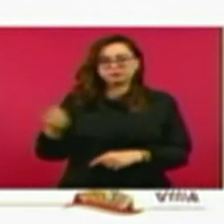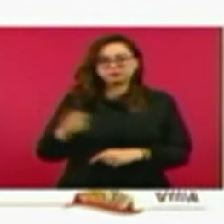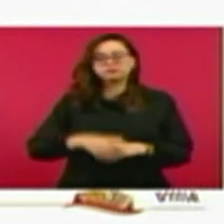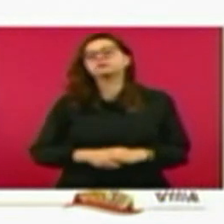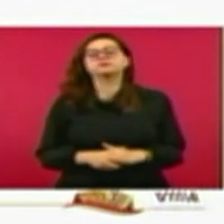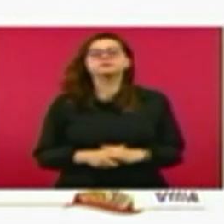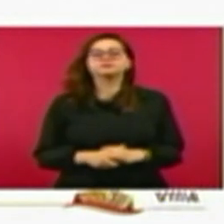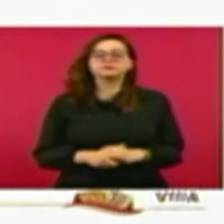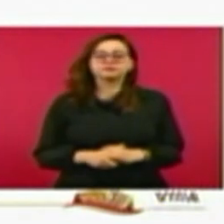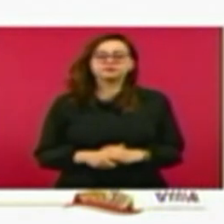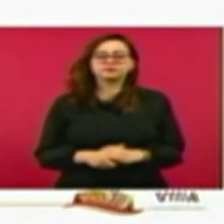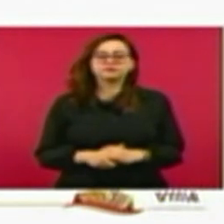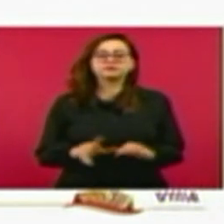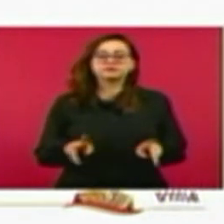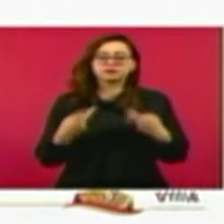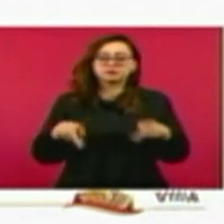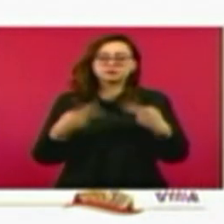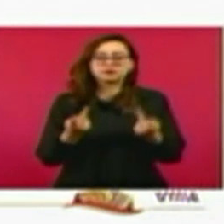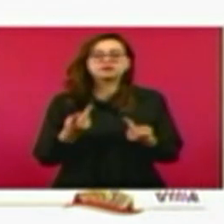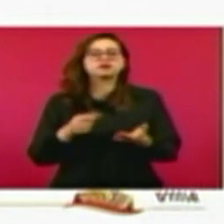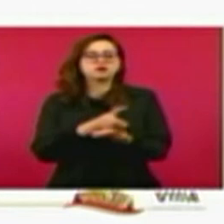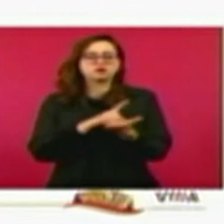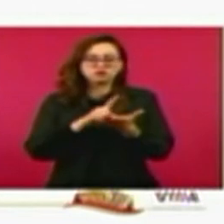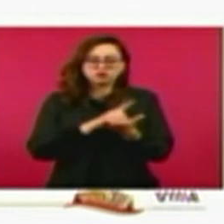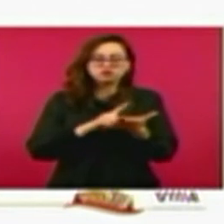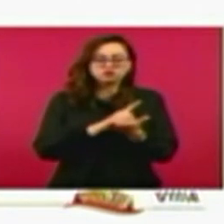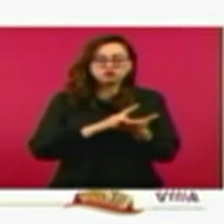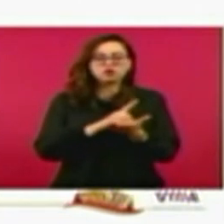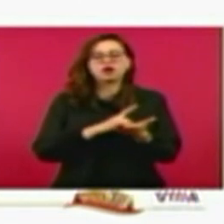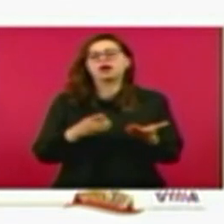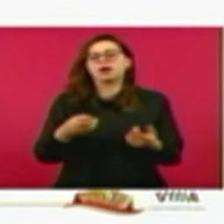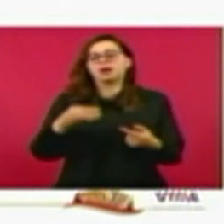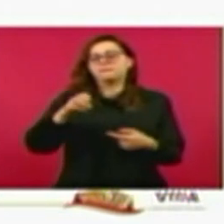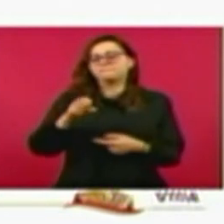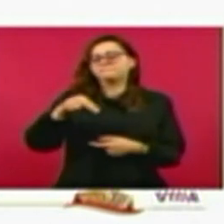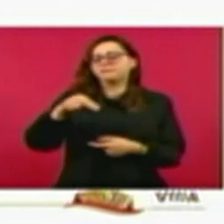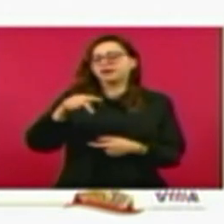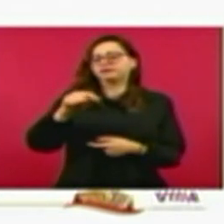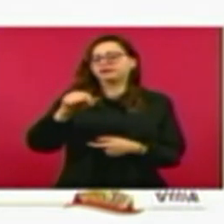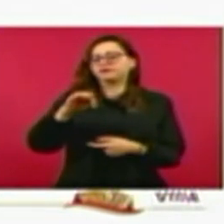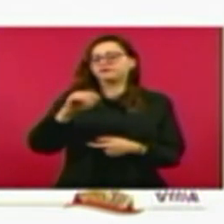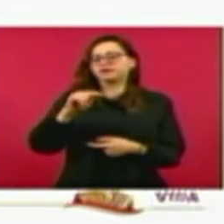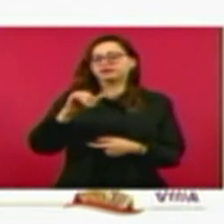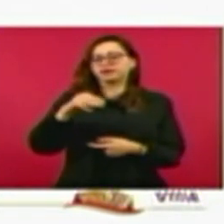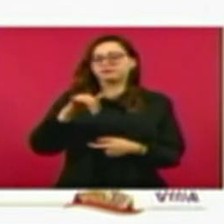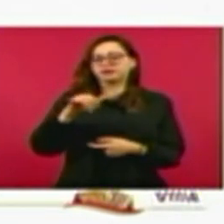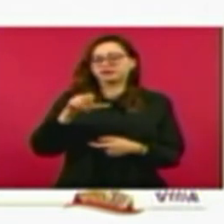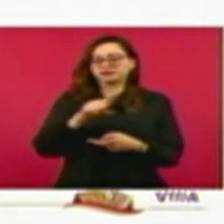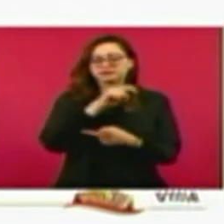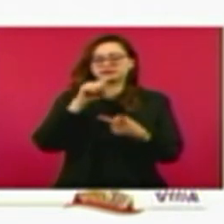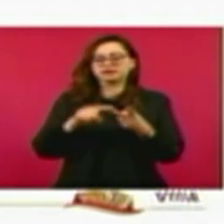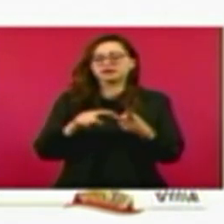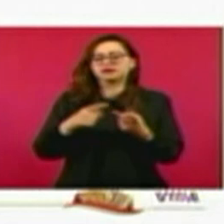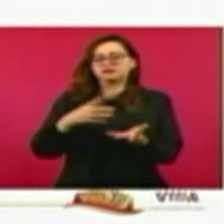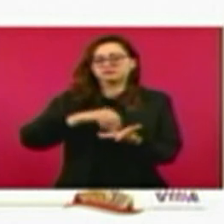que pude anotar precisamente, porque todavía la rueda de prensa está en curso, murieron unos 10 militares. ¿Ya concluyó?